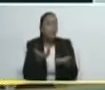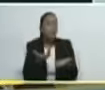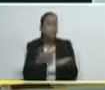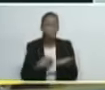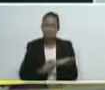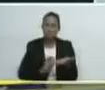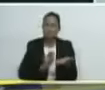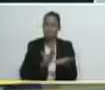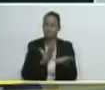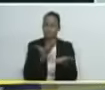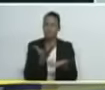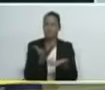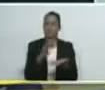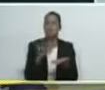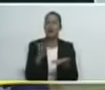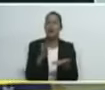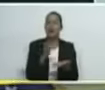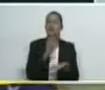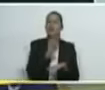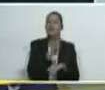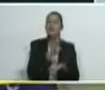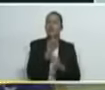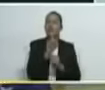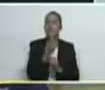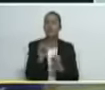más de 317 mil